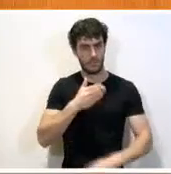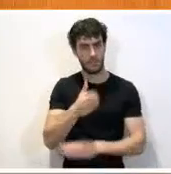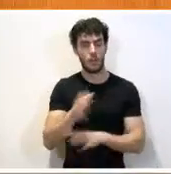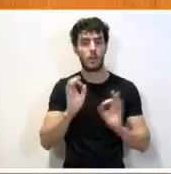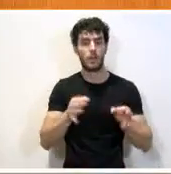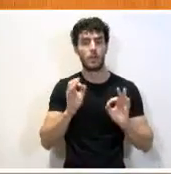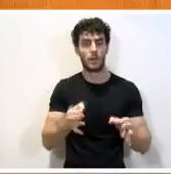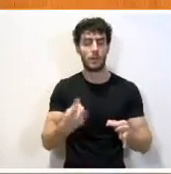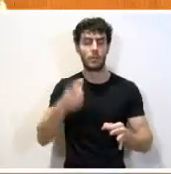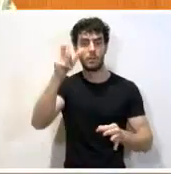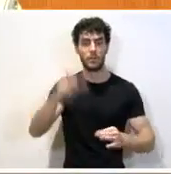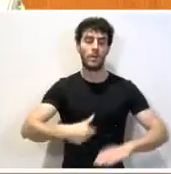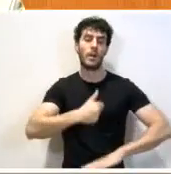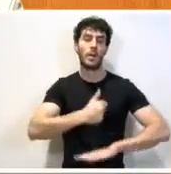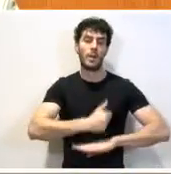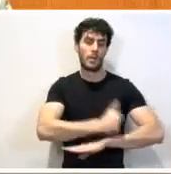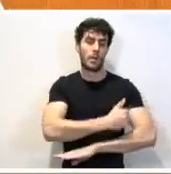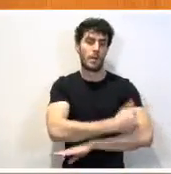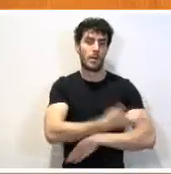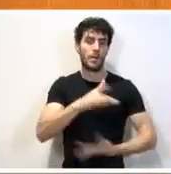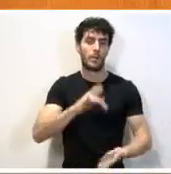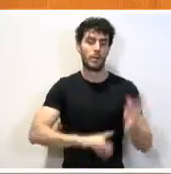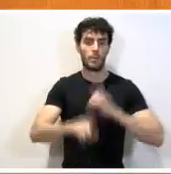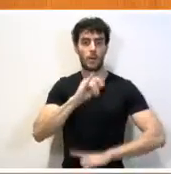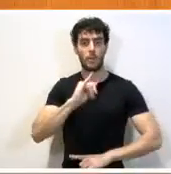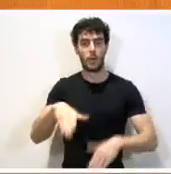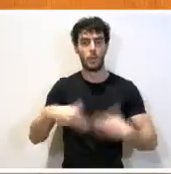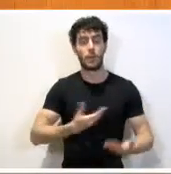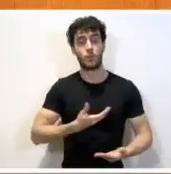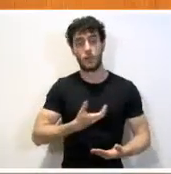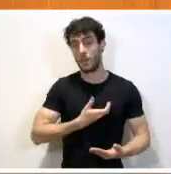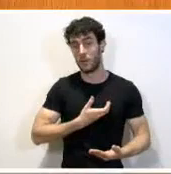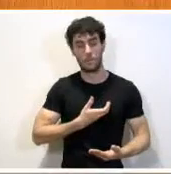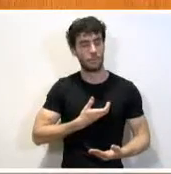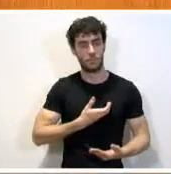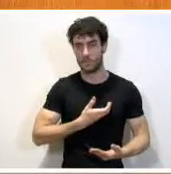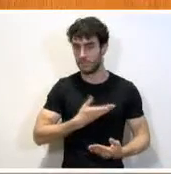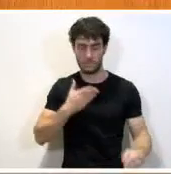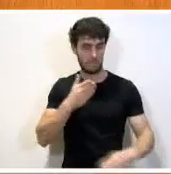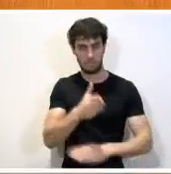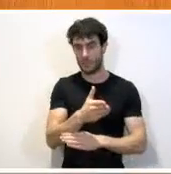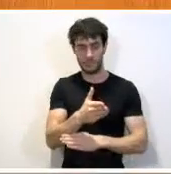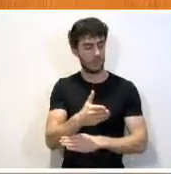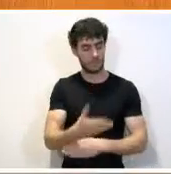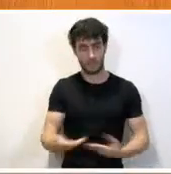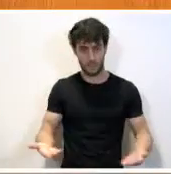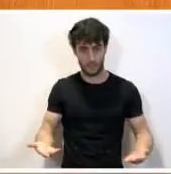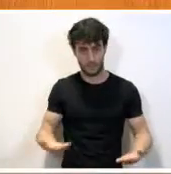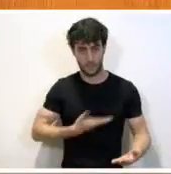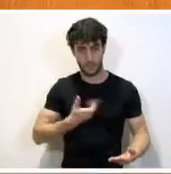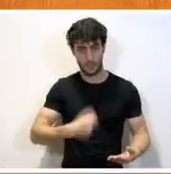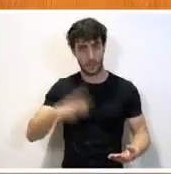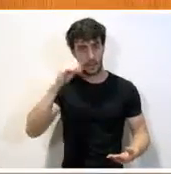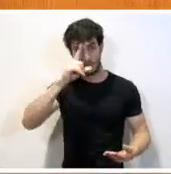normalmente un ciudadano o una ciudadana cuando tiene un problema es a su ayuntamiento. Pues al primer sitio que se dirigieron fue a la alcaldesa de